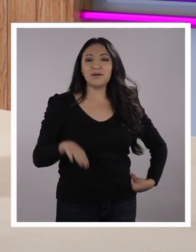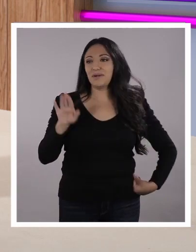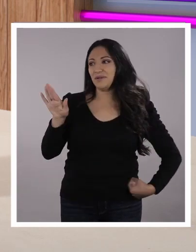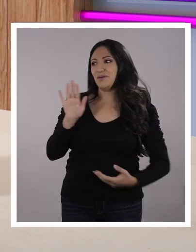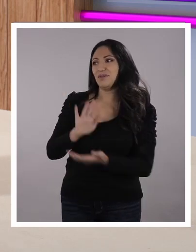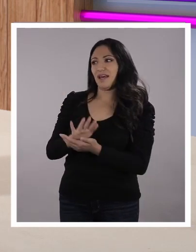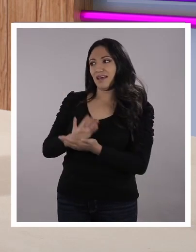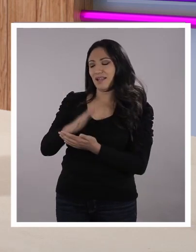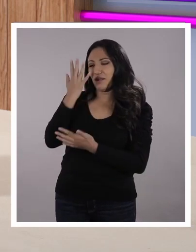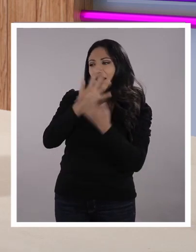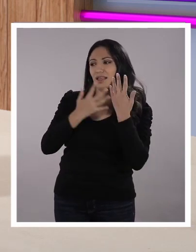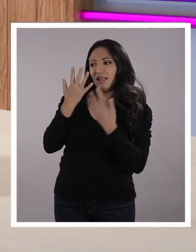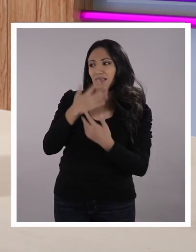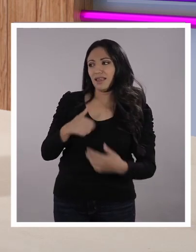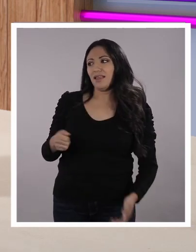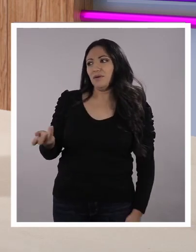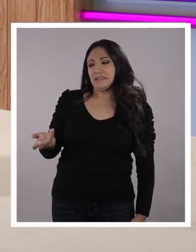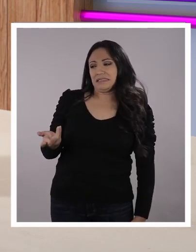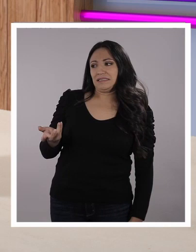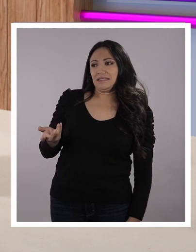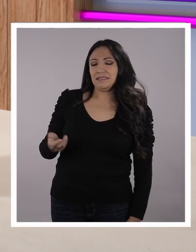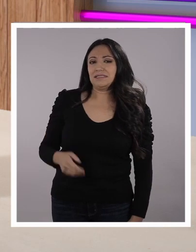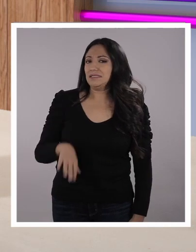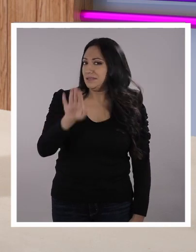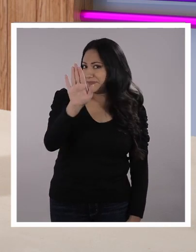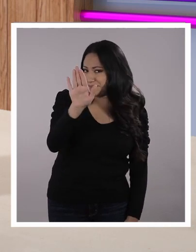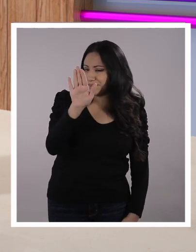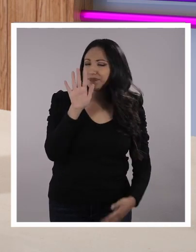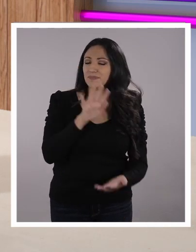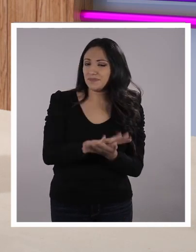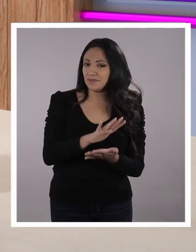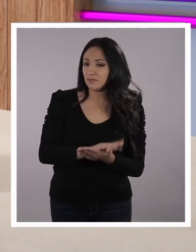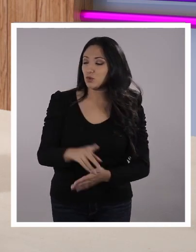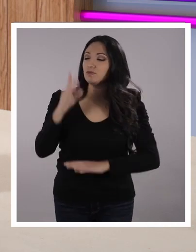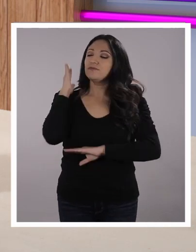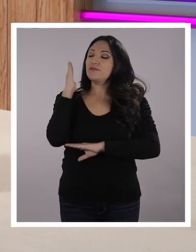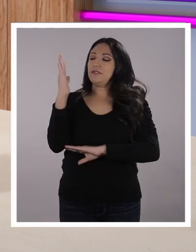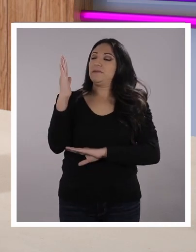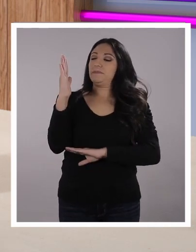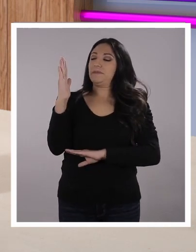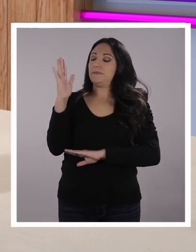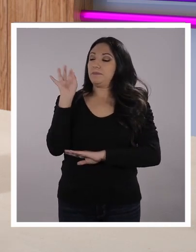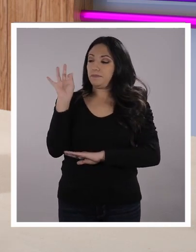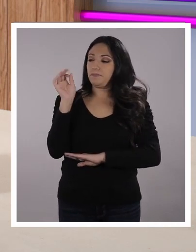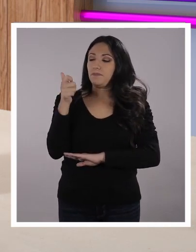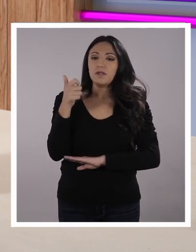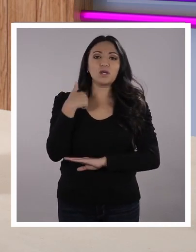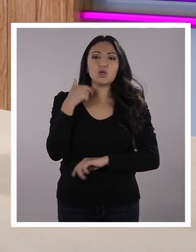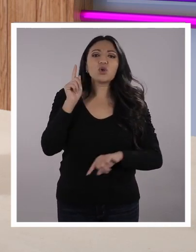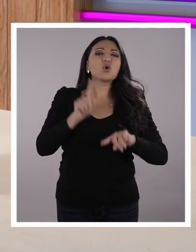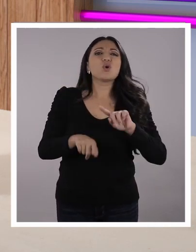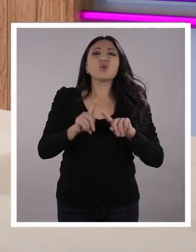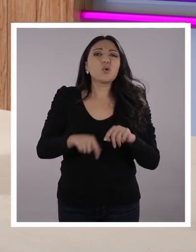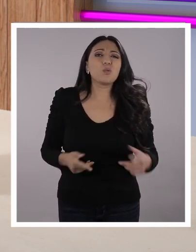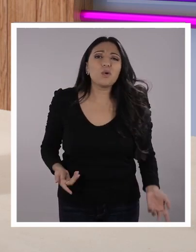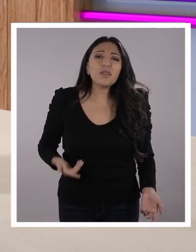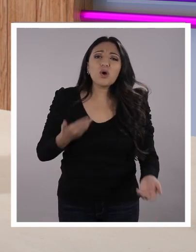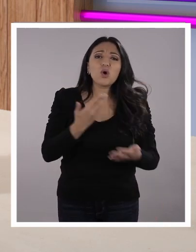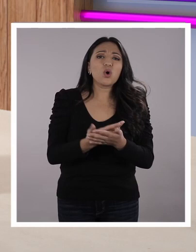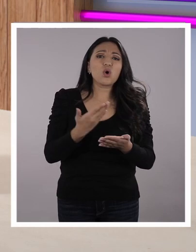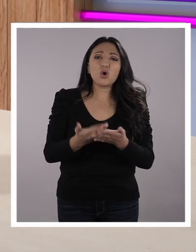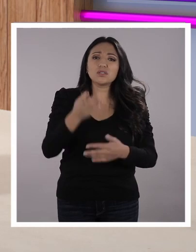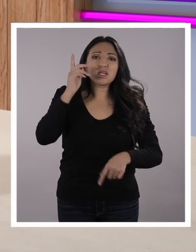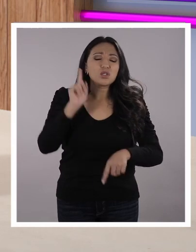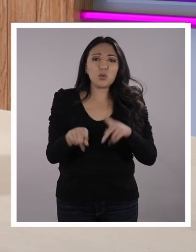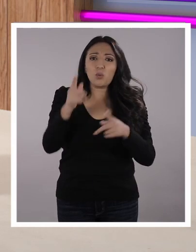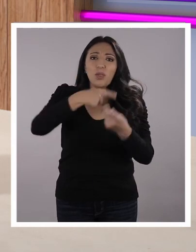En nada, no te preocupes. ¿Ah? No, no me haga eso. Ok, pero él ha sido firme en su decisión. No puedo venderla. Hay